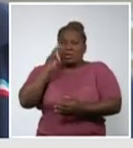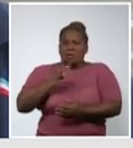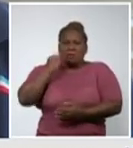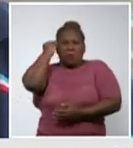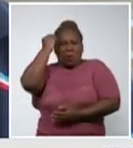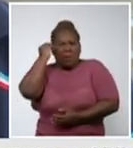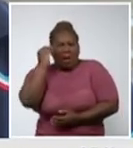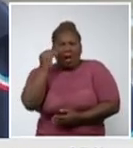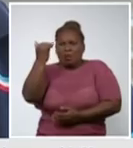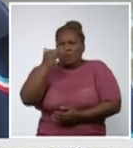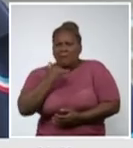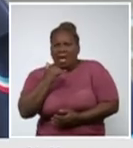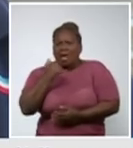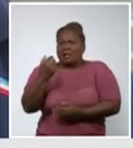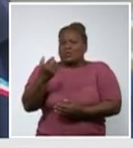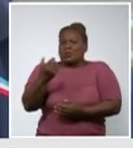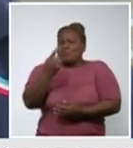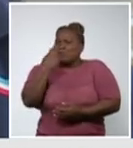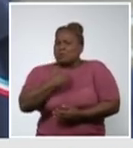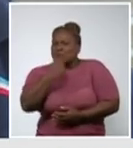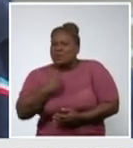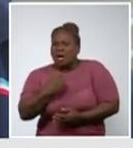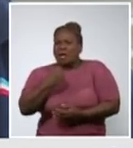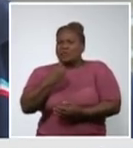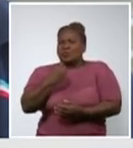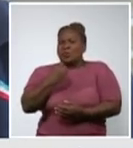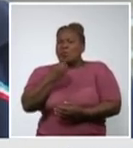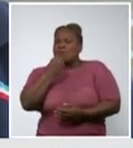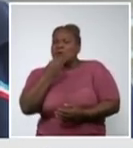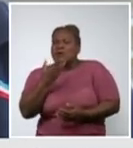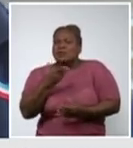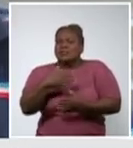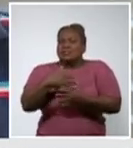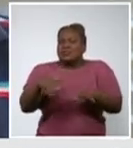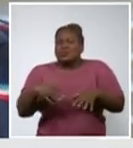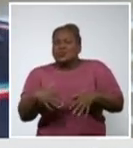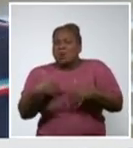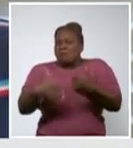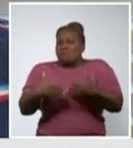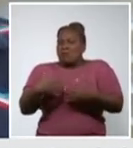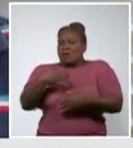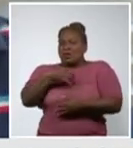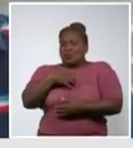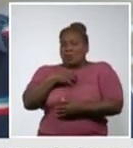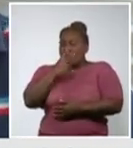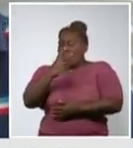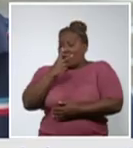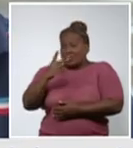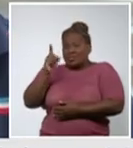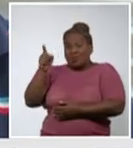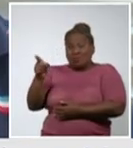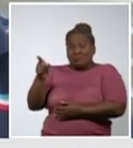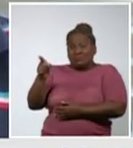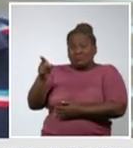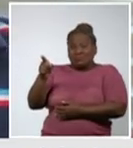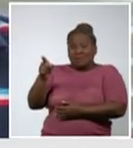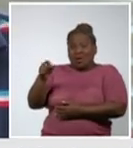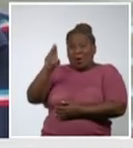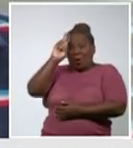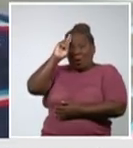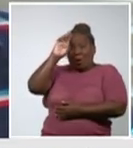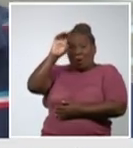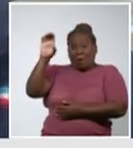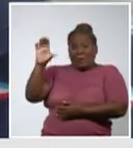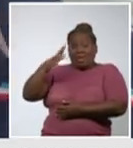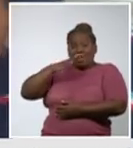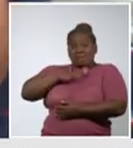apoyo, cualquier situación o necesidad que tuviéramos, tanto para la atención de ella allá en los hospitales como mí y del niño